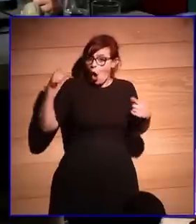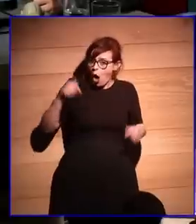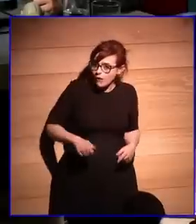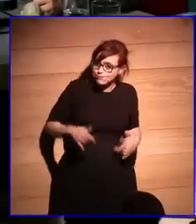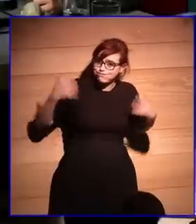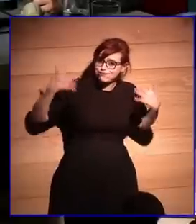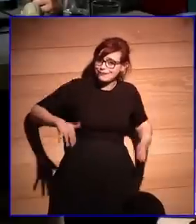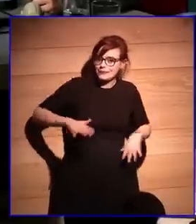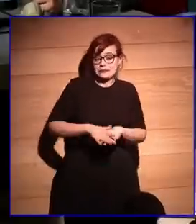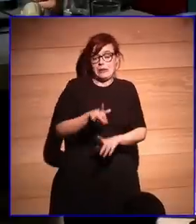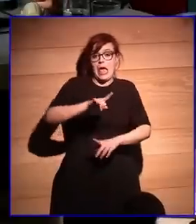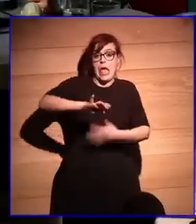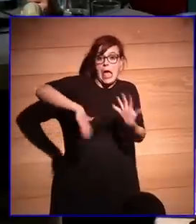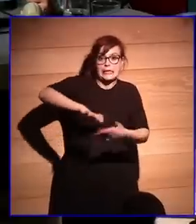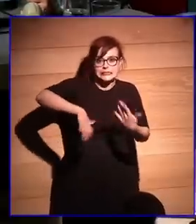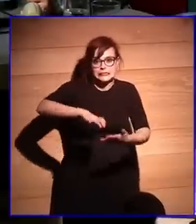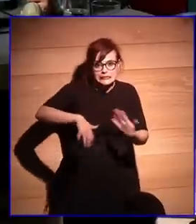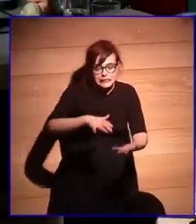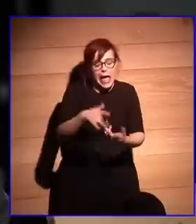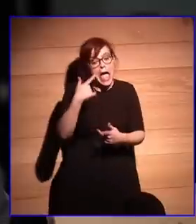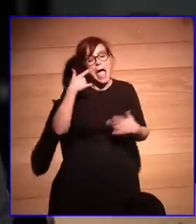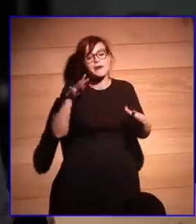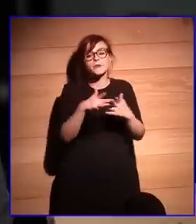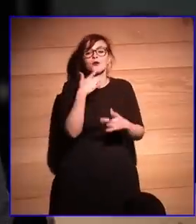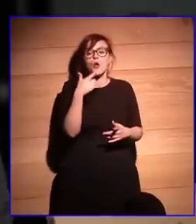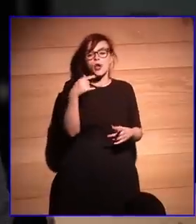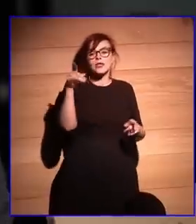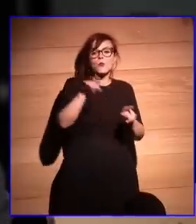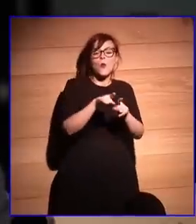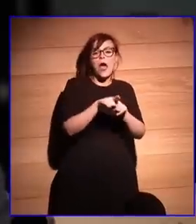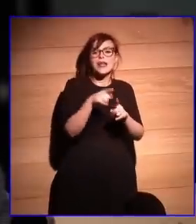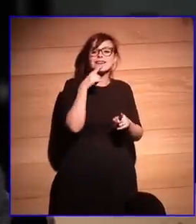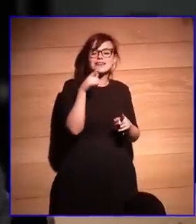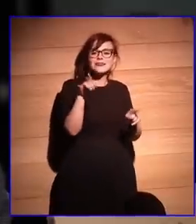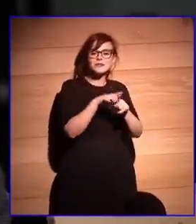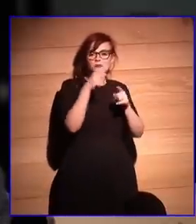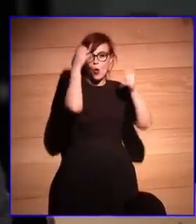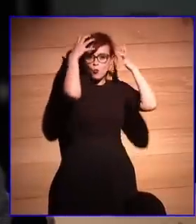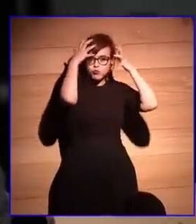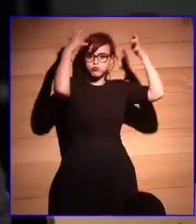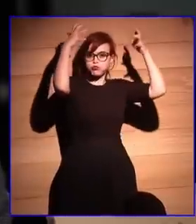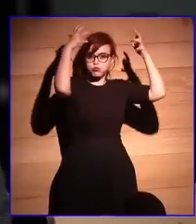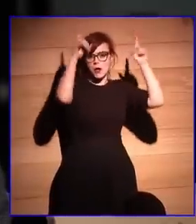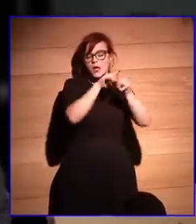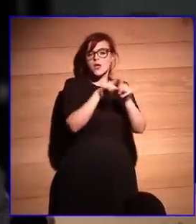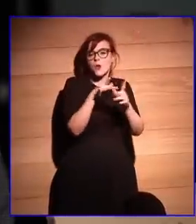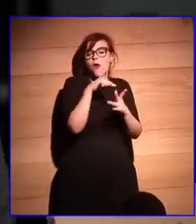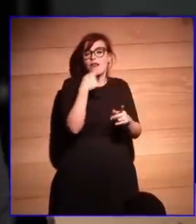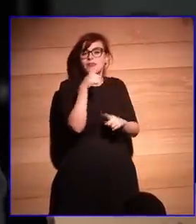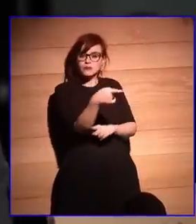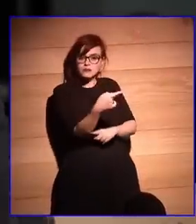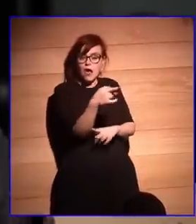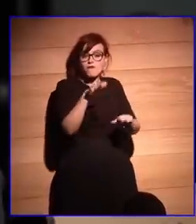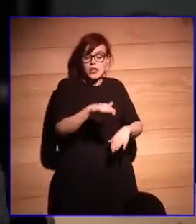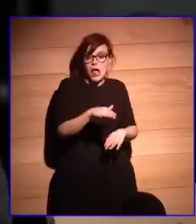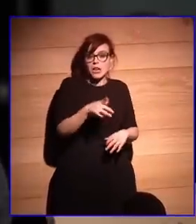el Jason que dice, no, yo es que tenía una hidrocefalia, los niños se reían de mí y ahora os vais a cagar todos. Uh-huh. Y al final los que se cagan